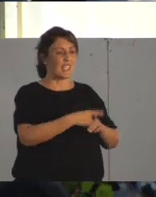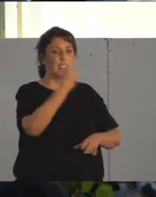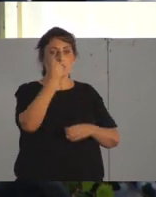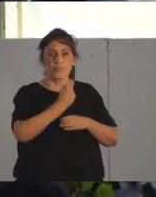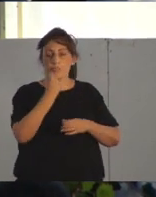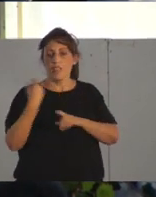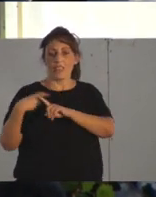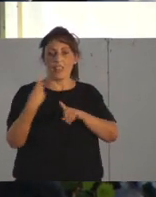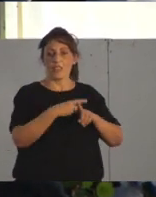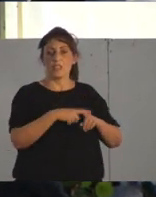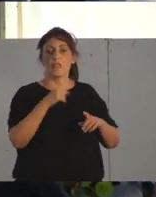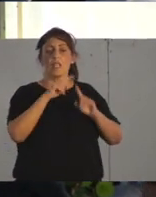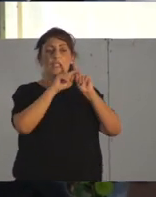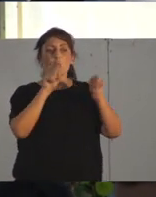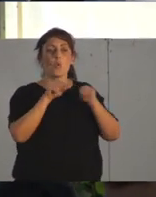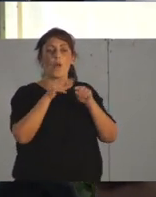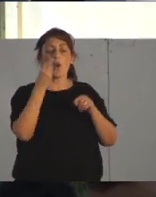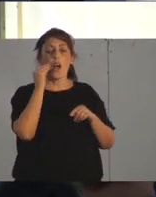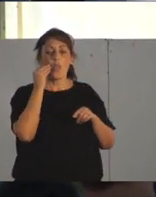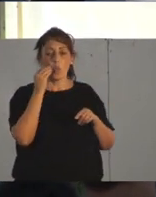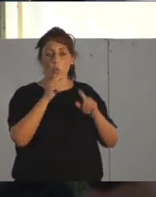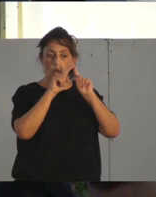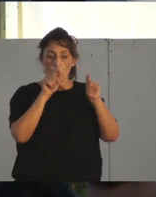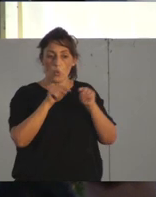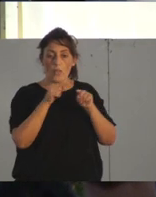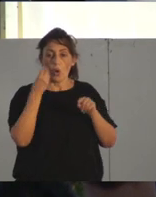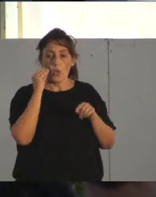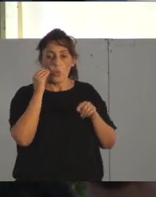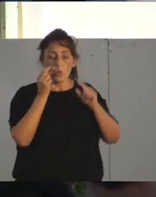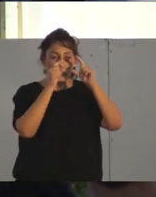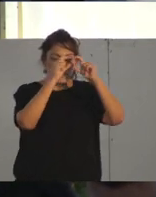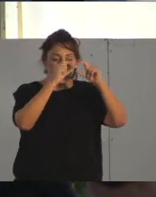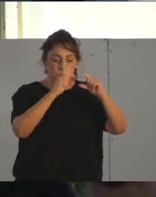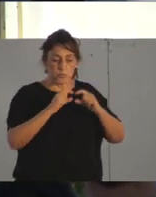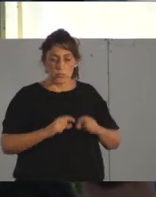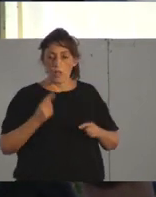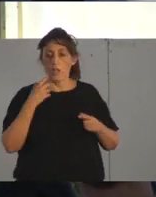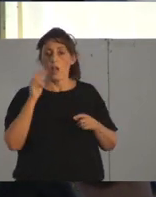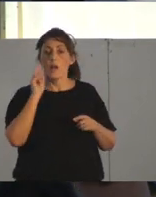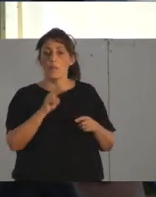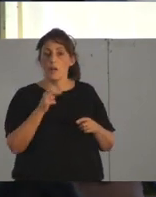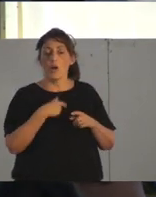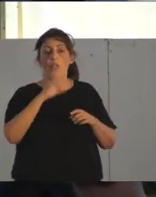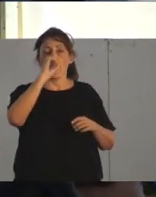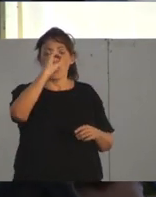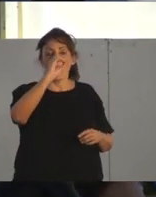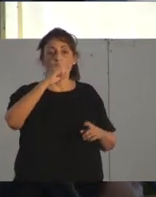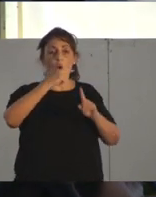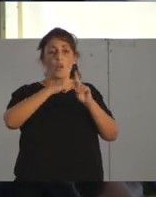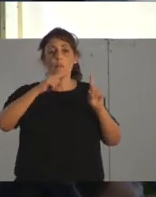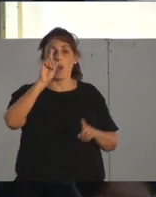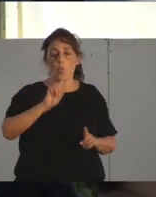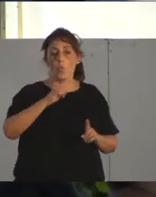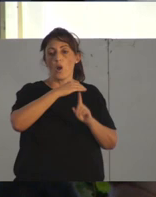en los recuadros azules, en el que podemos ver, empezando de abajo arriba, podemos leer nivel 0, nivel 1,